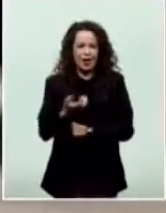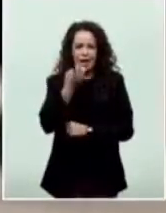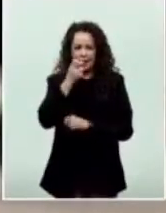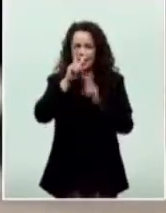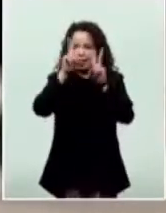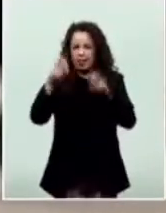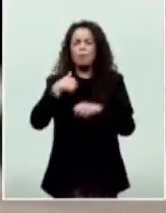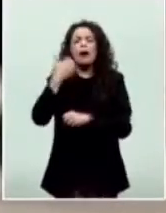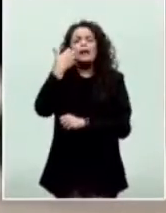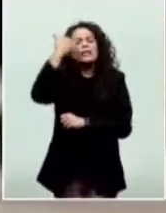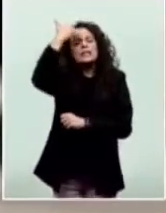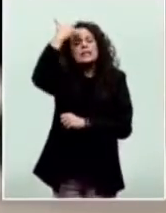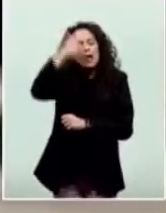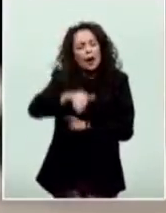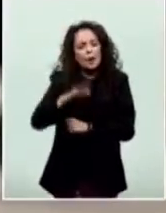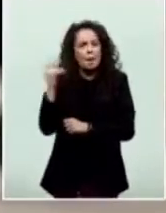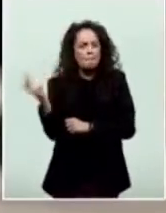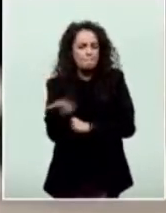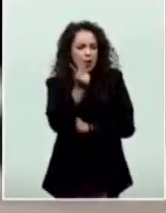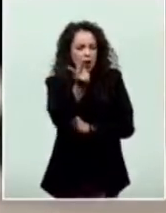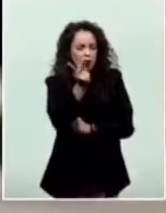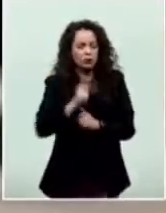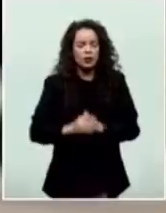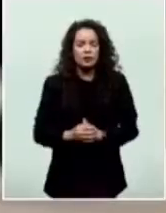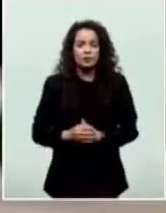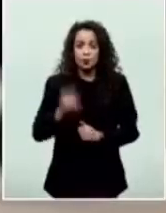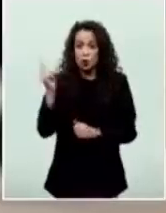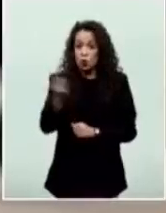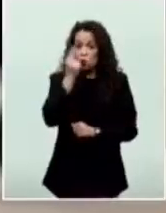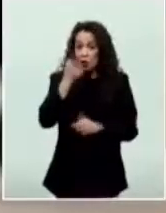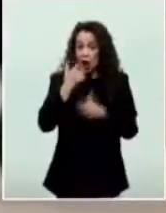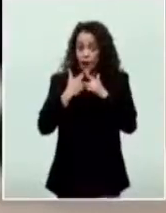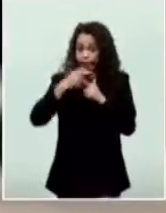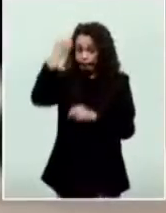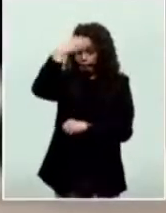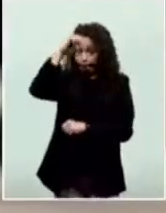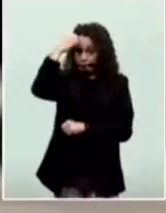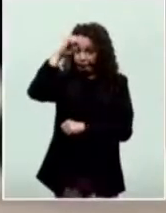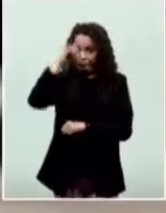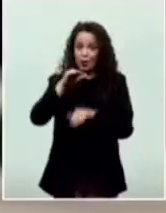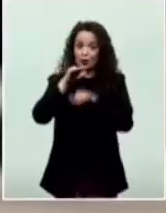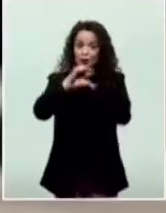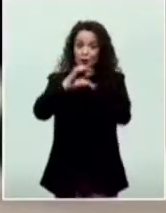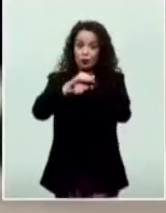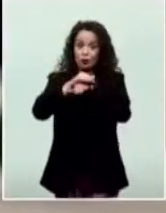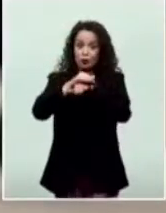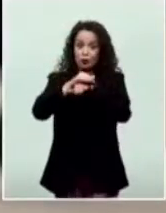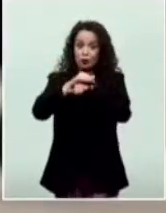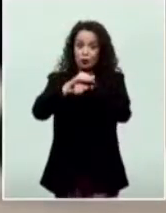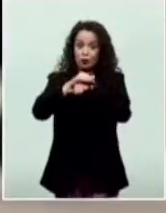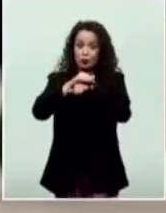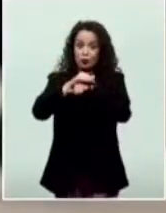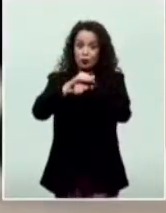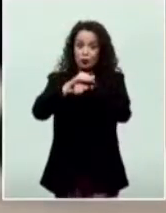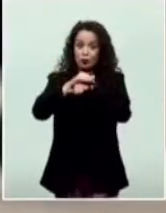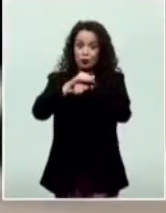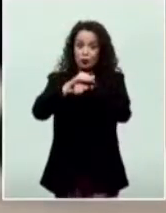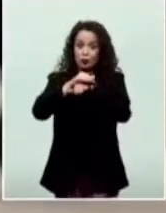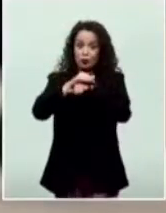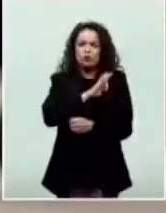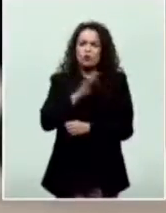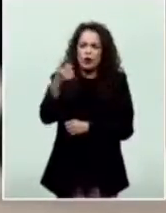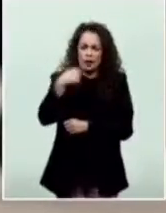quisiera saber si usted como experto en leyes, evidentemente, nos pudiera explicar si